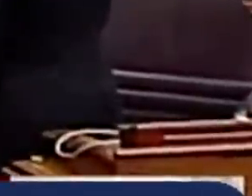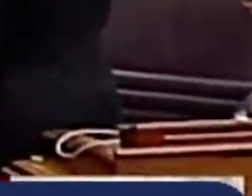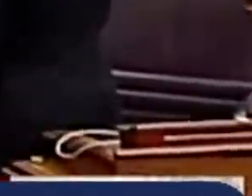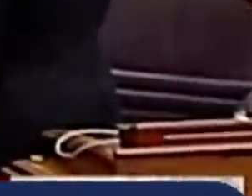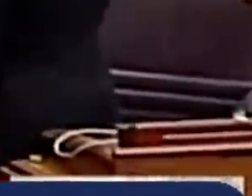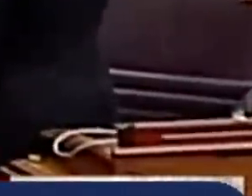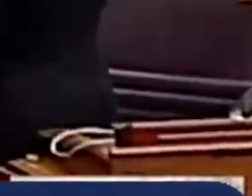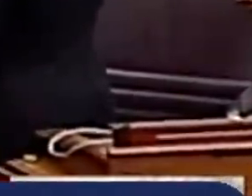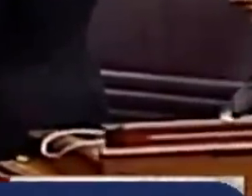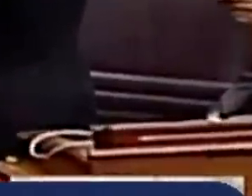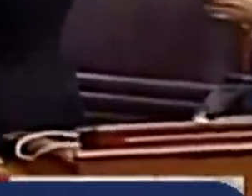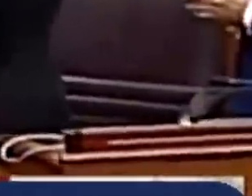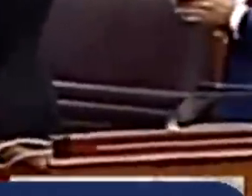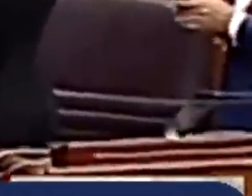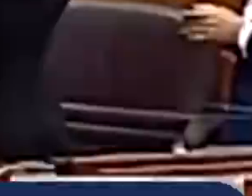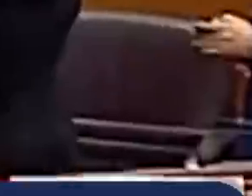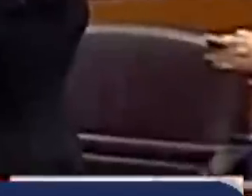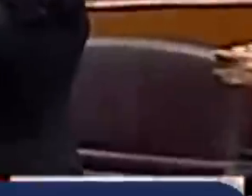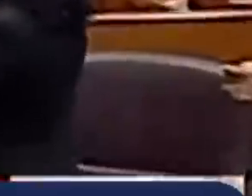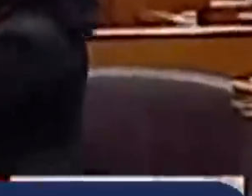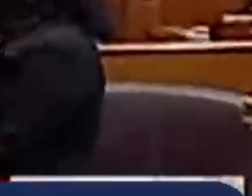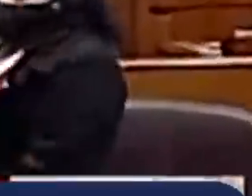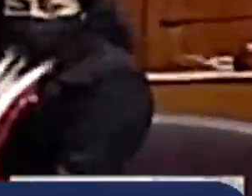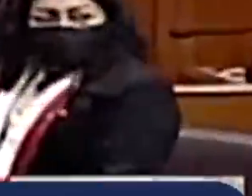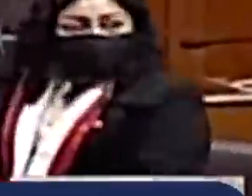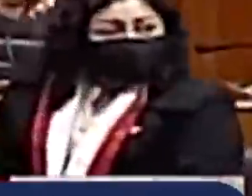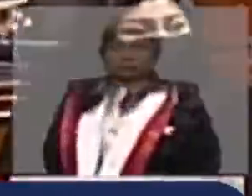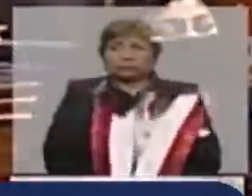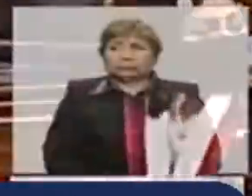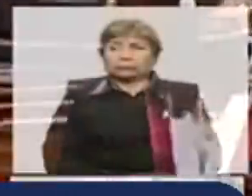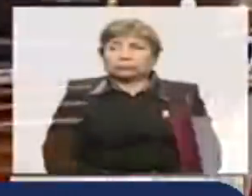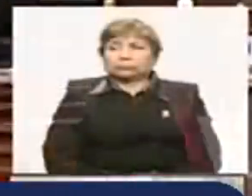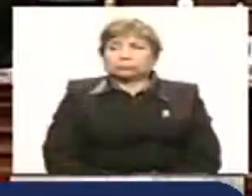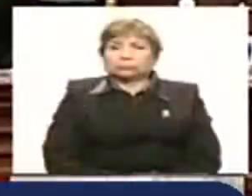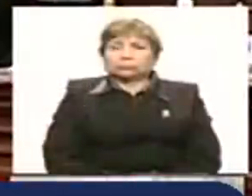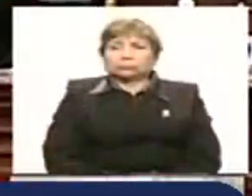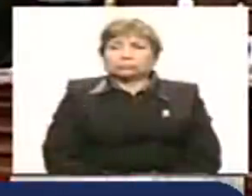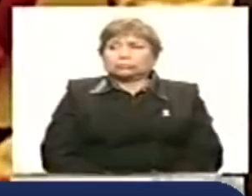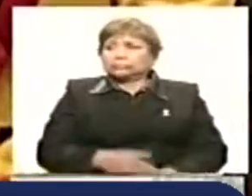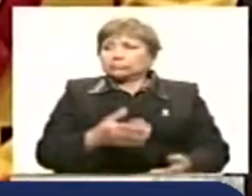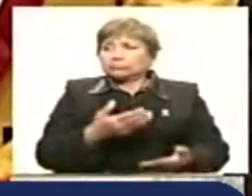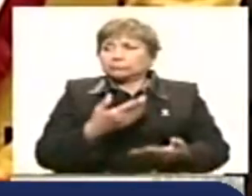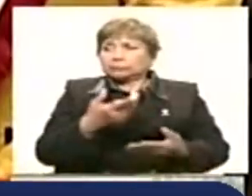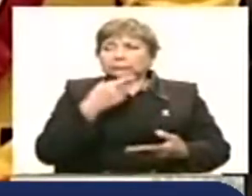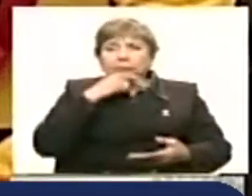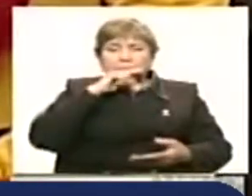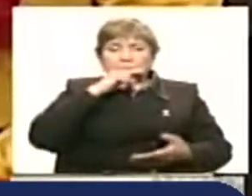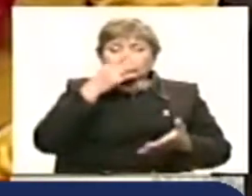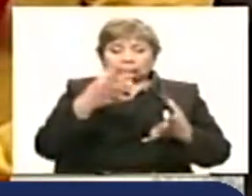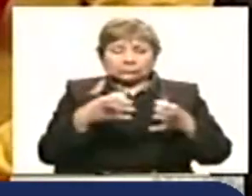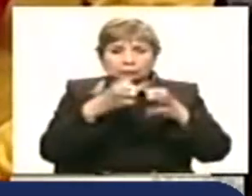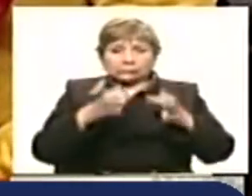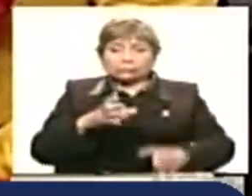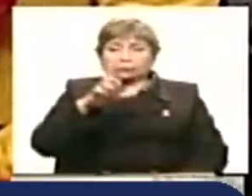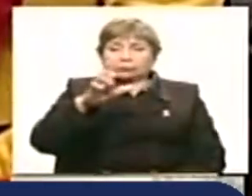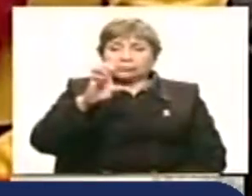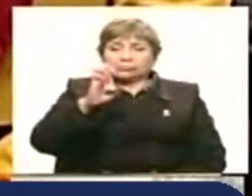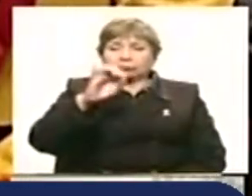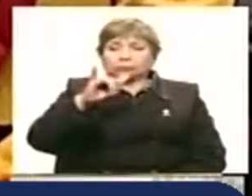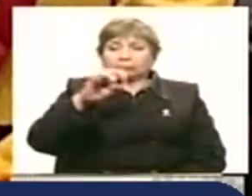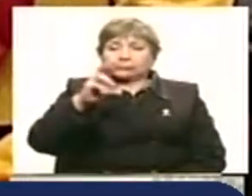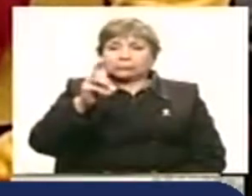procederá a la juramentación de los integrantes de la mesa directiva. Adelante. Señora congresista Lady